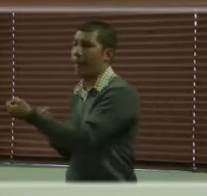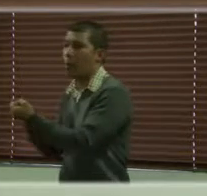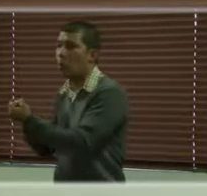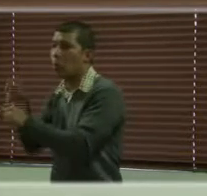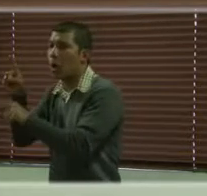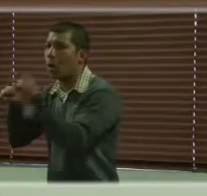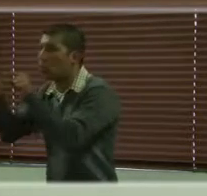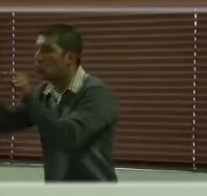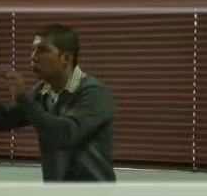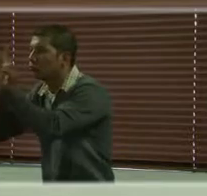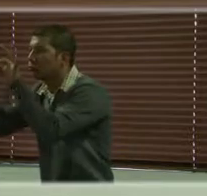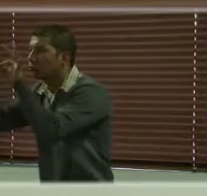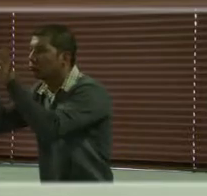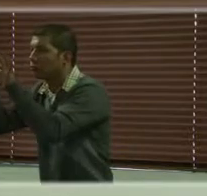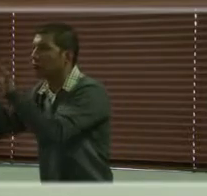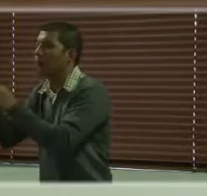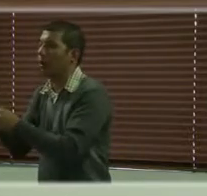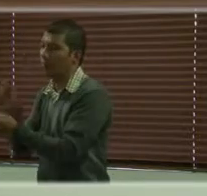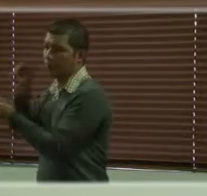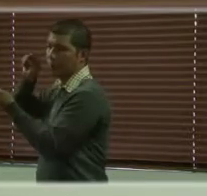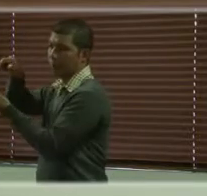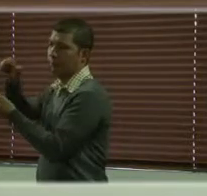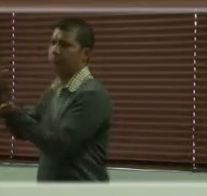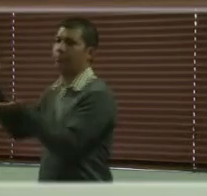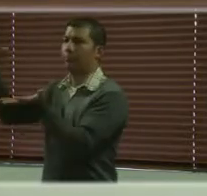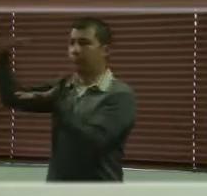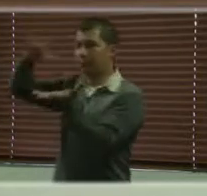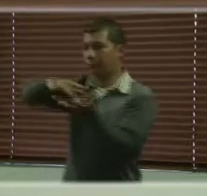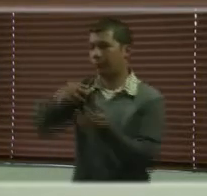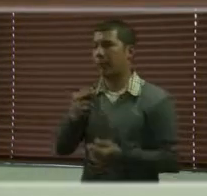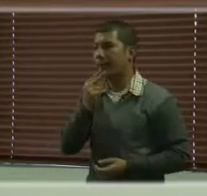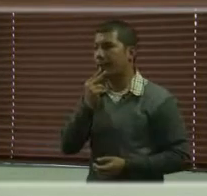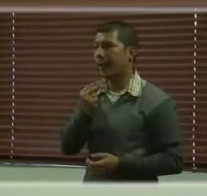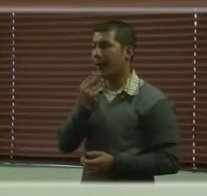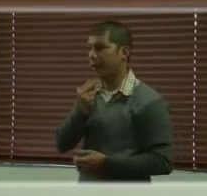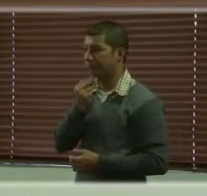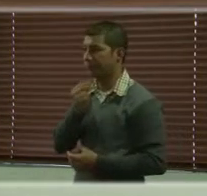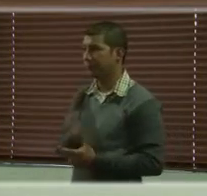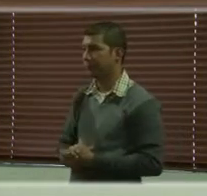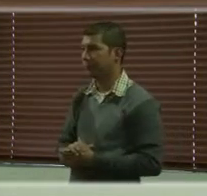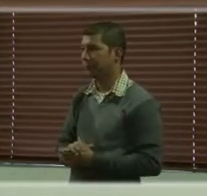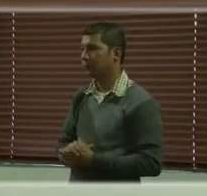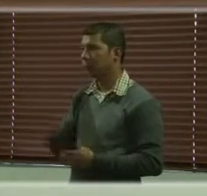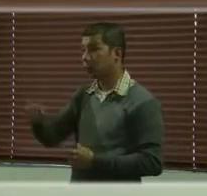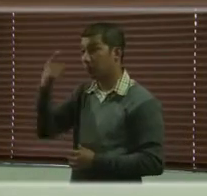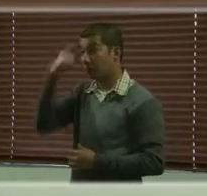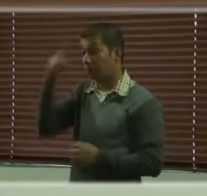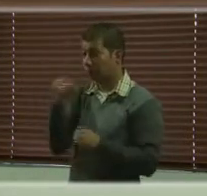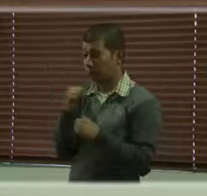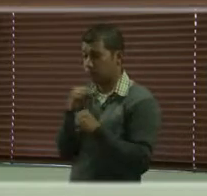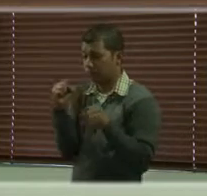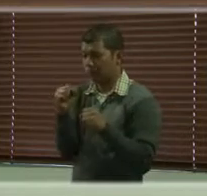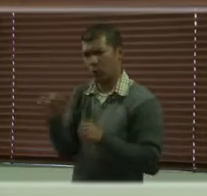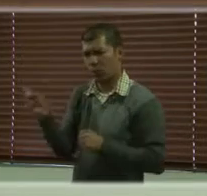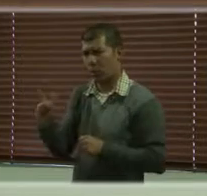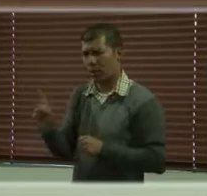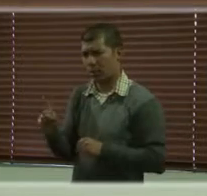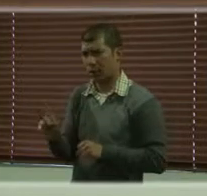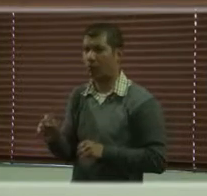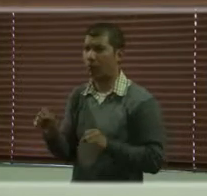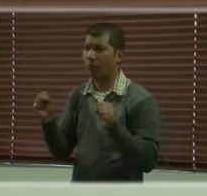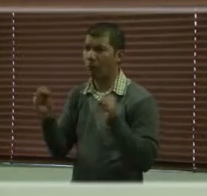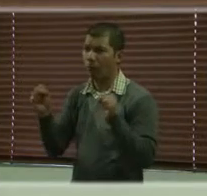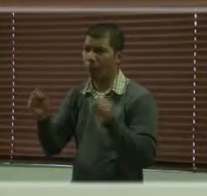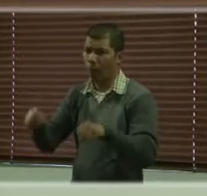representantes de sociedad civil y a Ginebra y puede reunirse con el comité Así que eso no es imposible Y definitivamente es muy útil